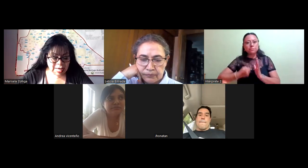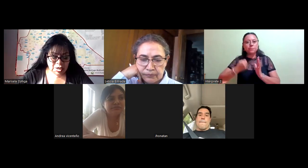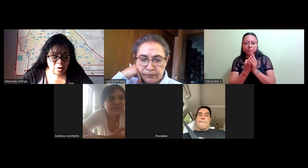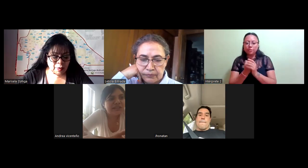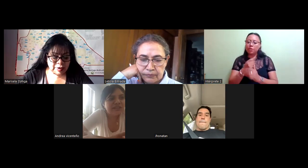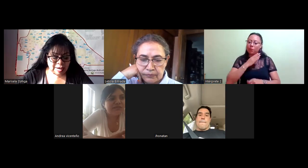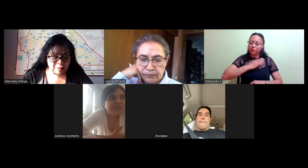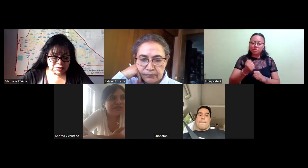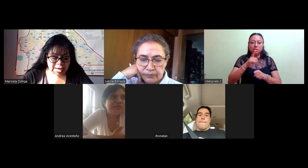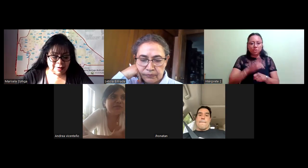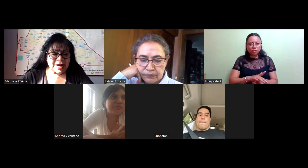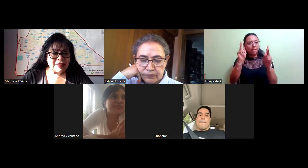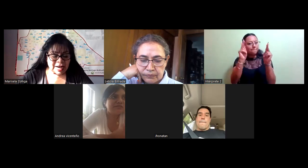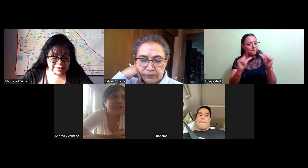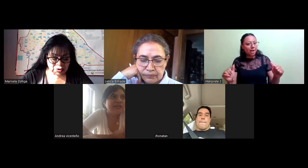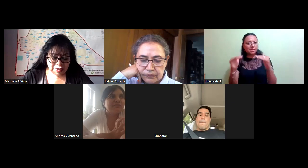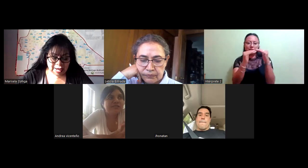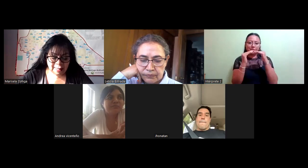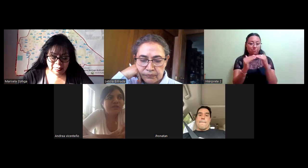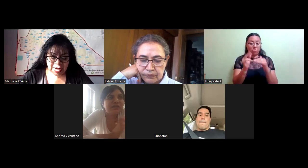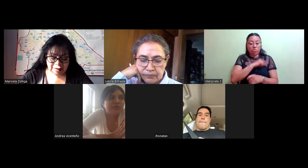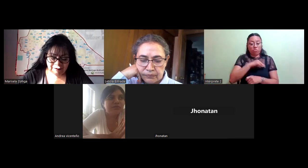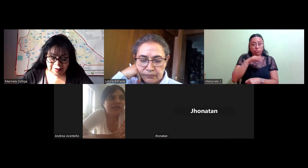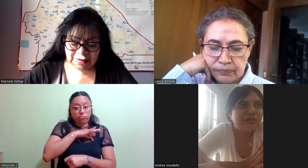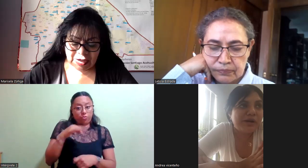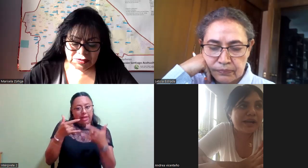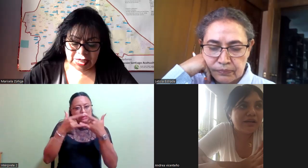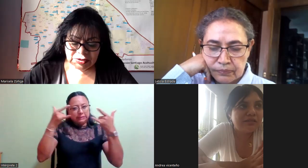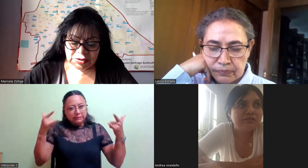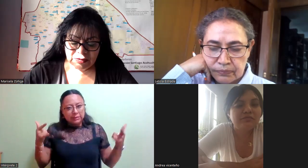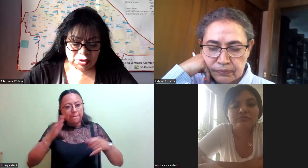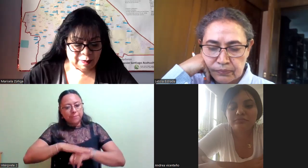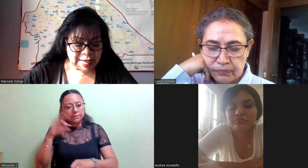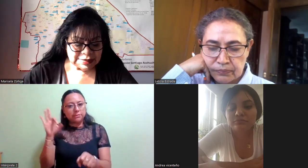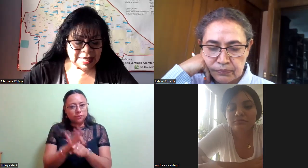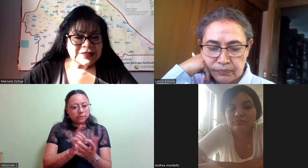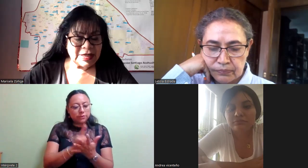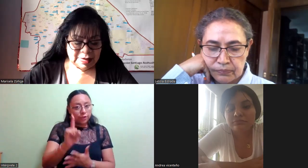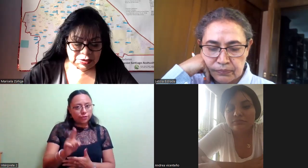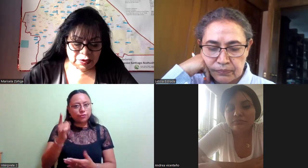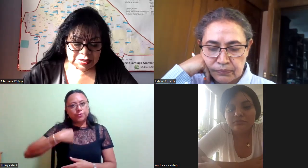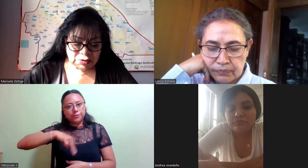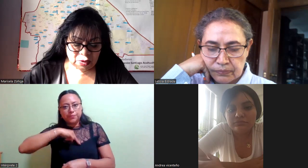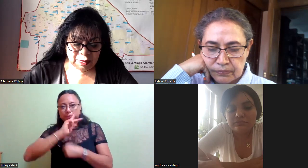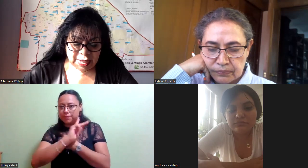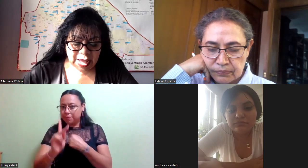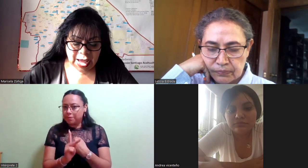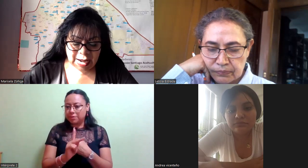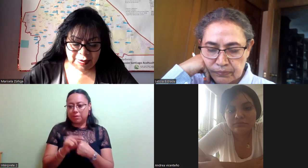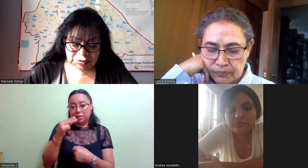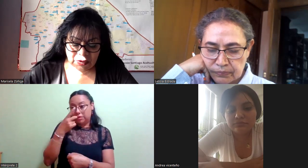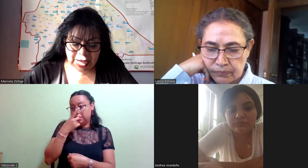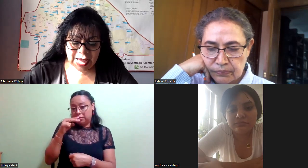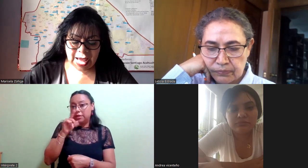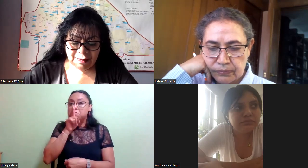democracia. No podríamos hablar de la historia, de la defensa de los derechos en nuestro país sin mencionar su nombre. A